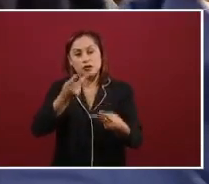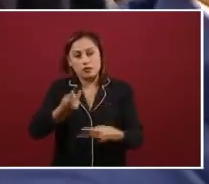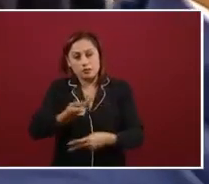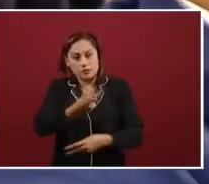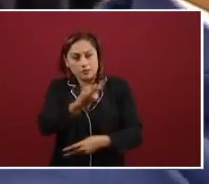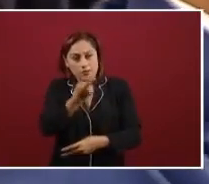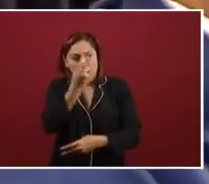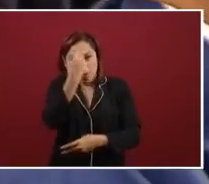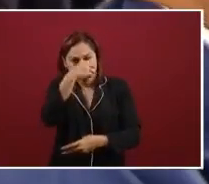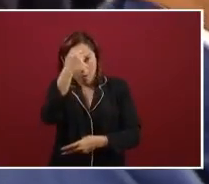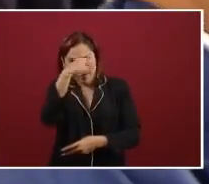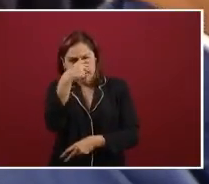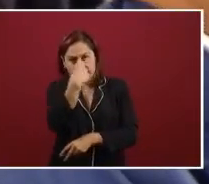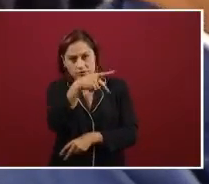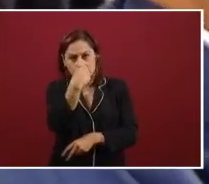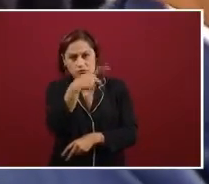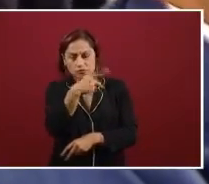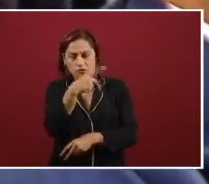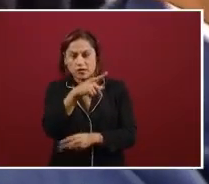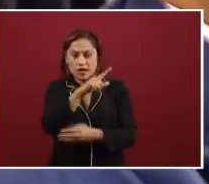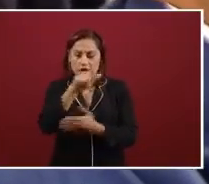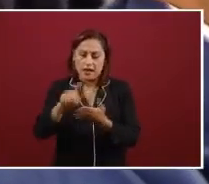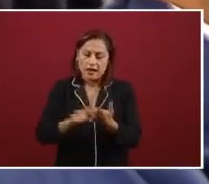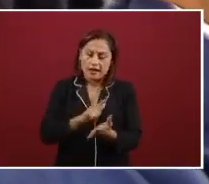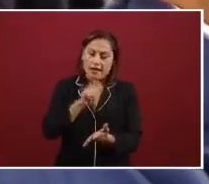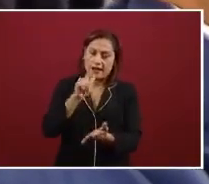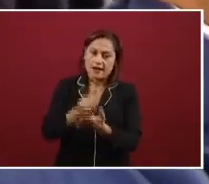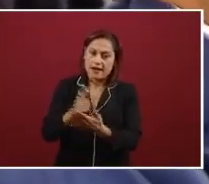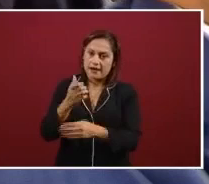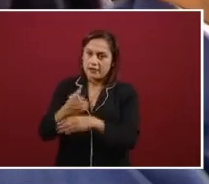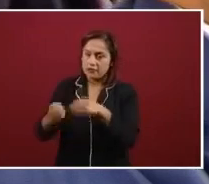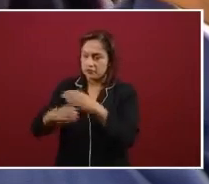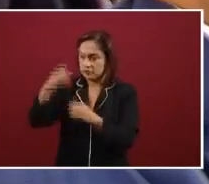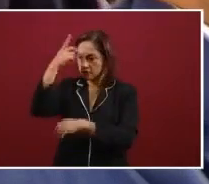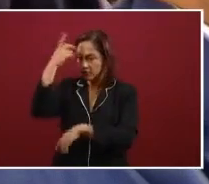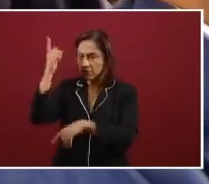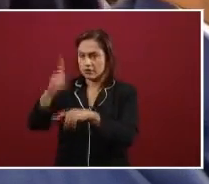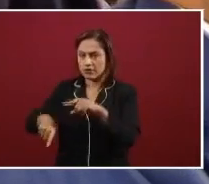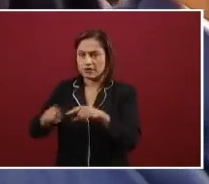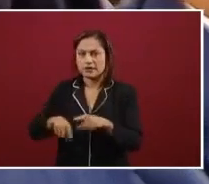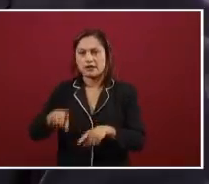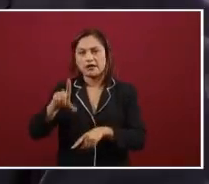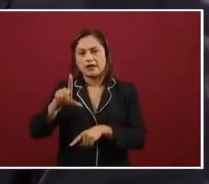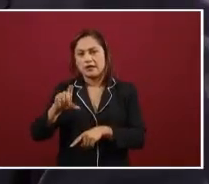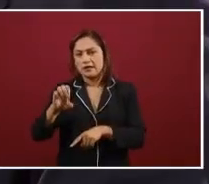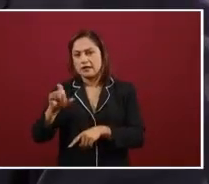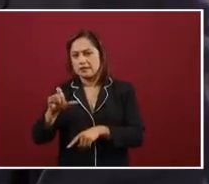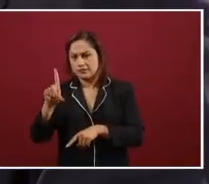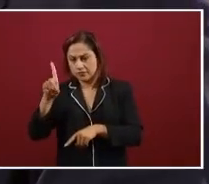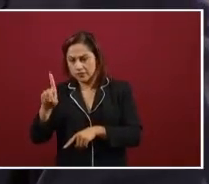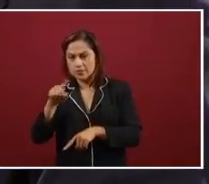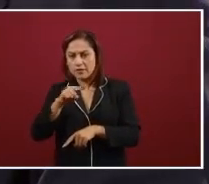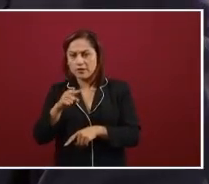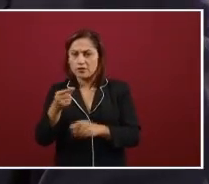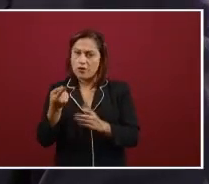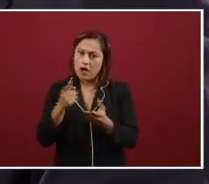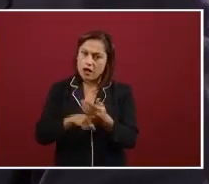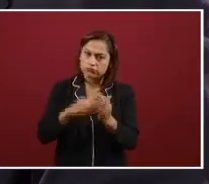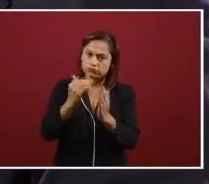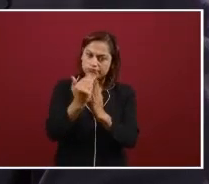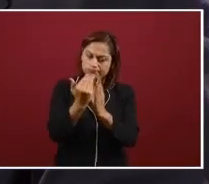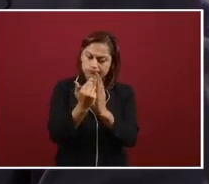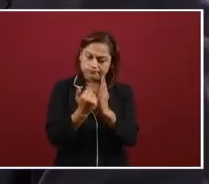polémica ley de extinción de dominio que se acaba de aprobar en el Congreso y que establece ciertas disposiciones